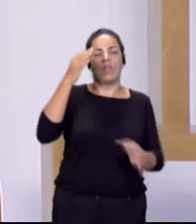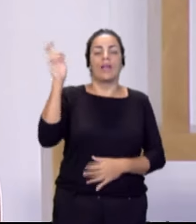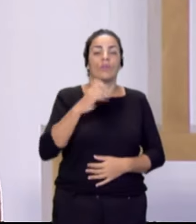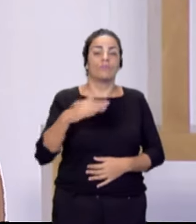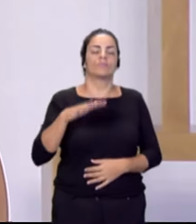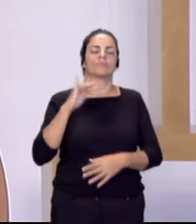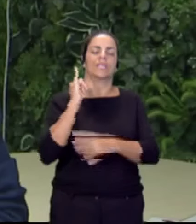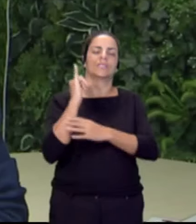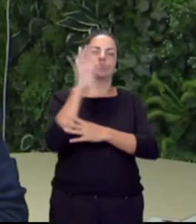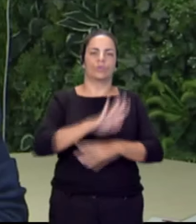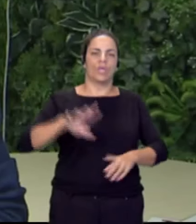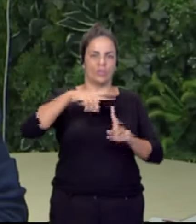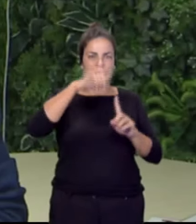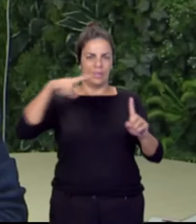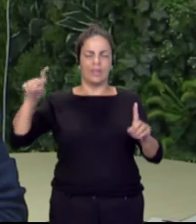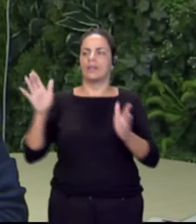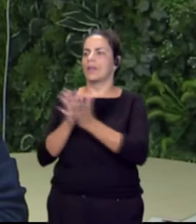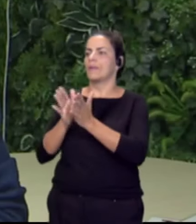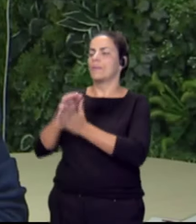Estadística. María Mendoza.